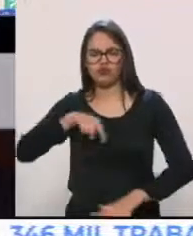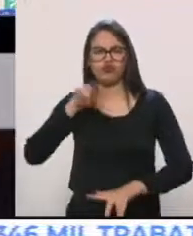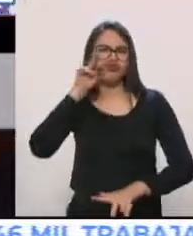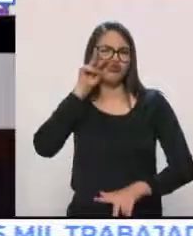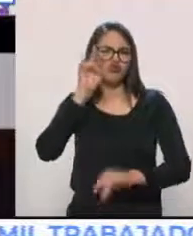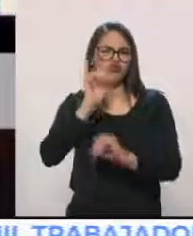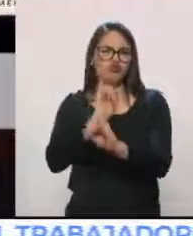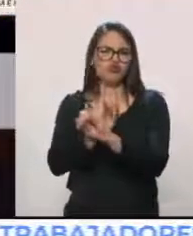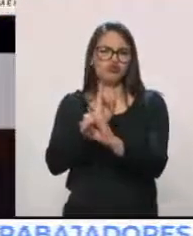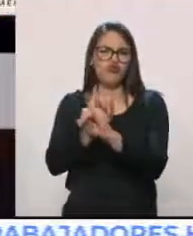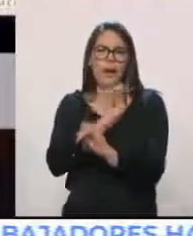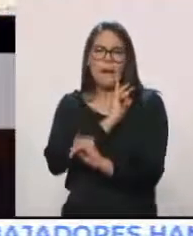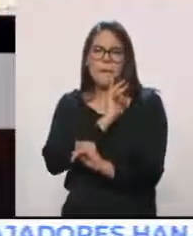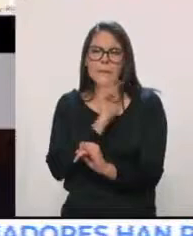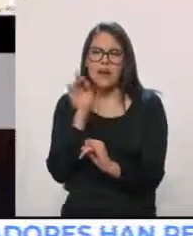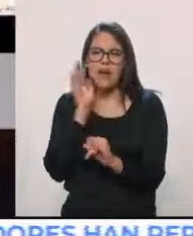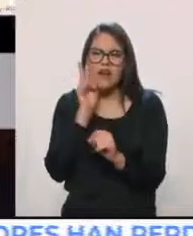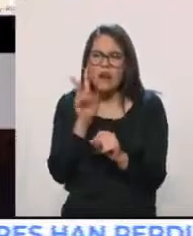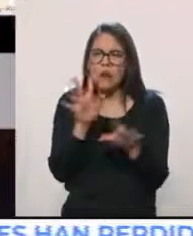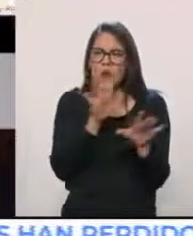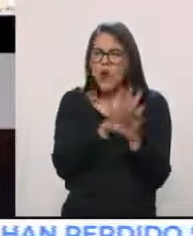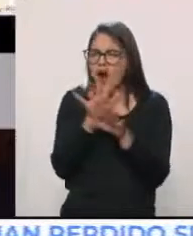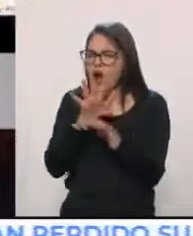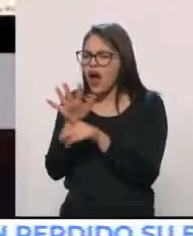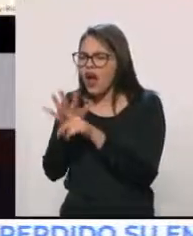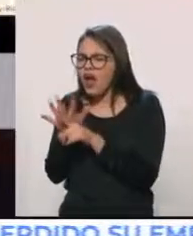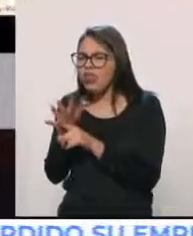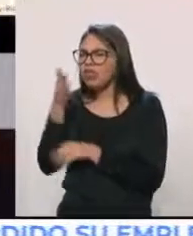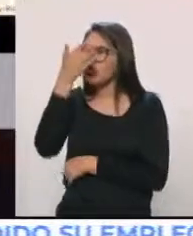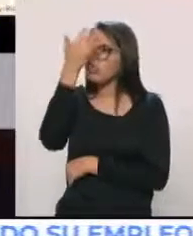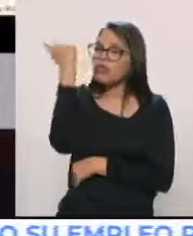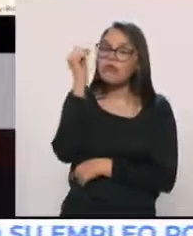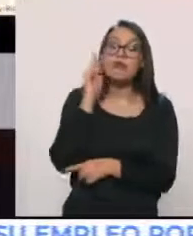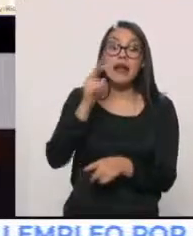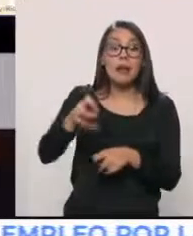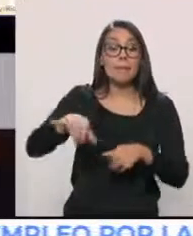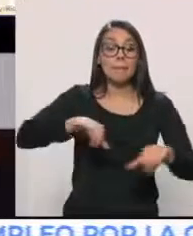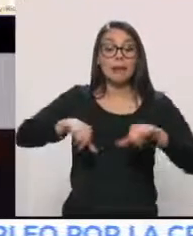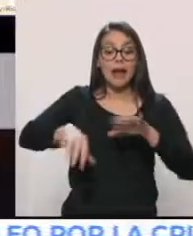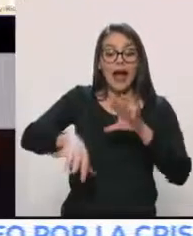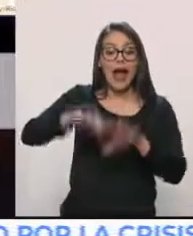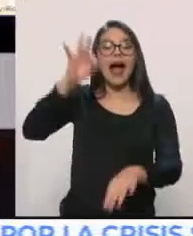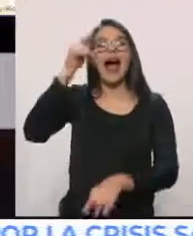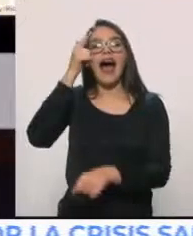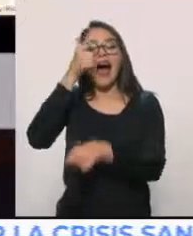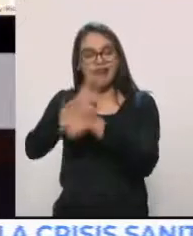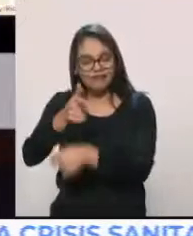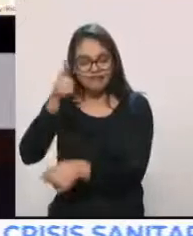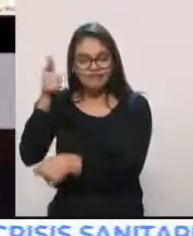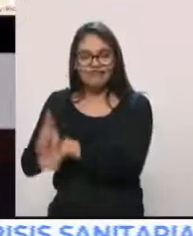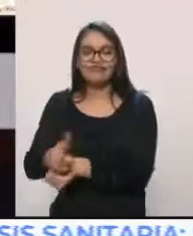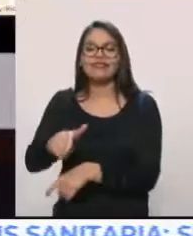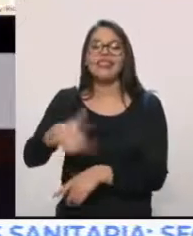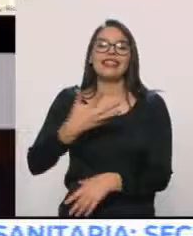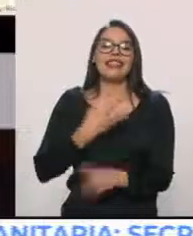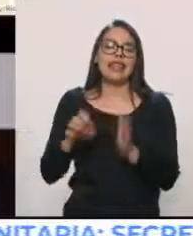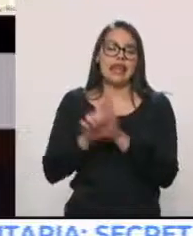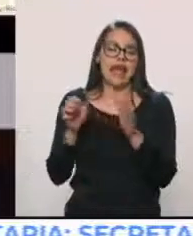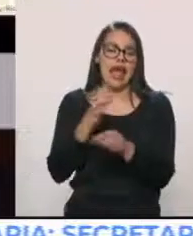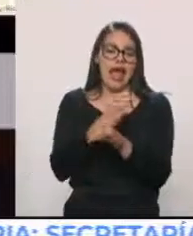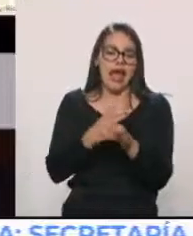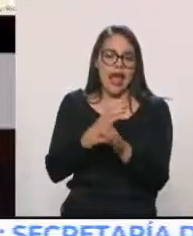podrán encontrar con más precisión los pequeños comercios. En el mapa se localizan cafeterías,